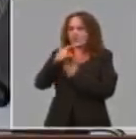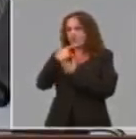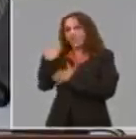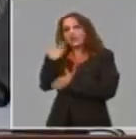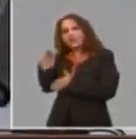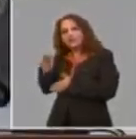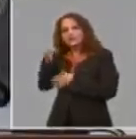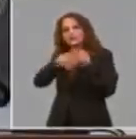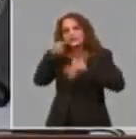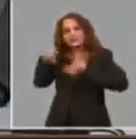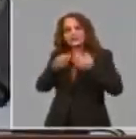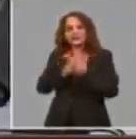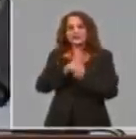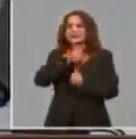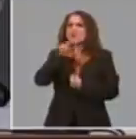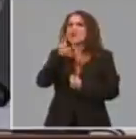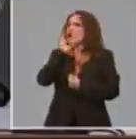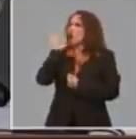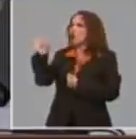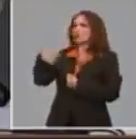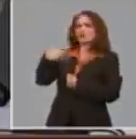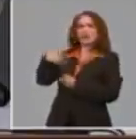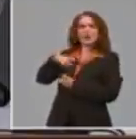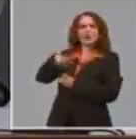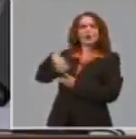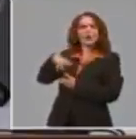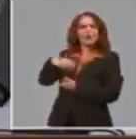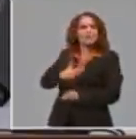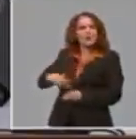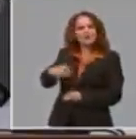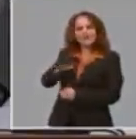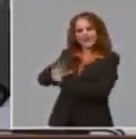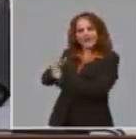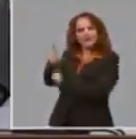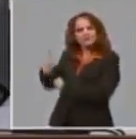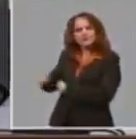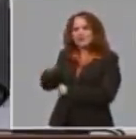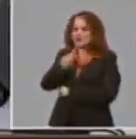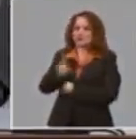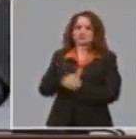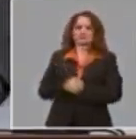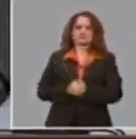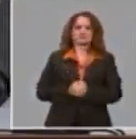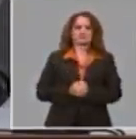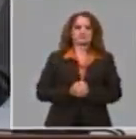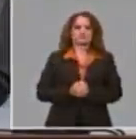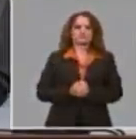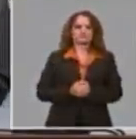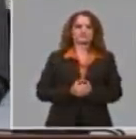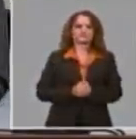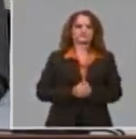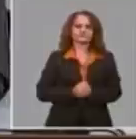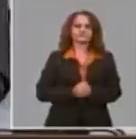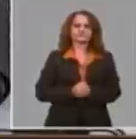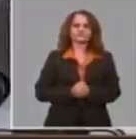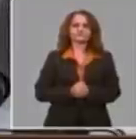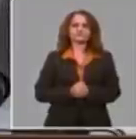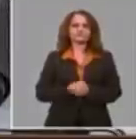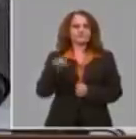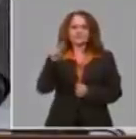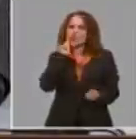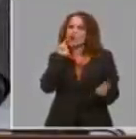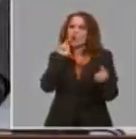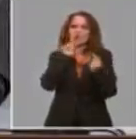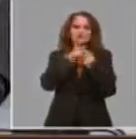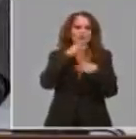pero no para molestar sino para impedir que unos pocos molesten a los más pero lo